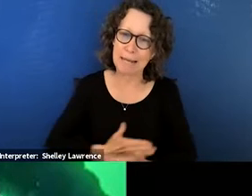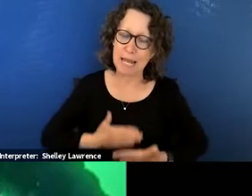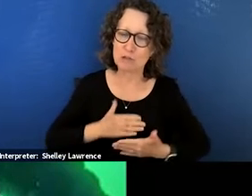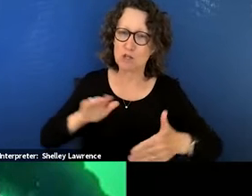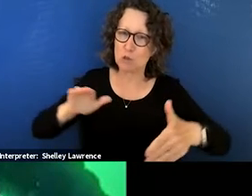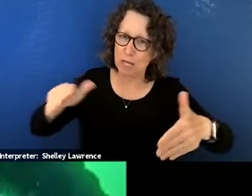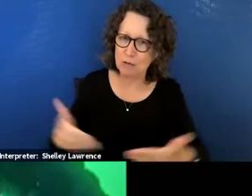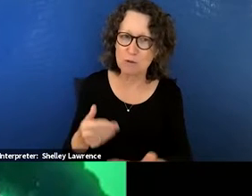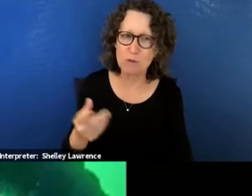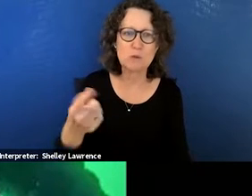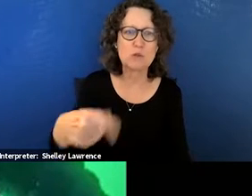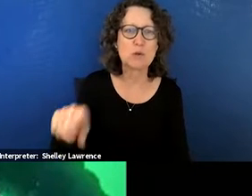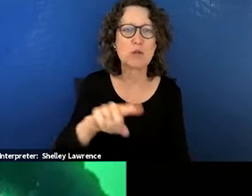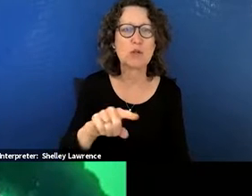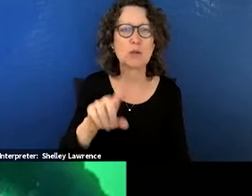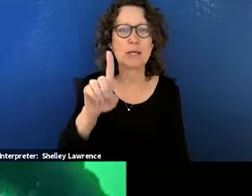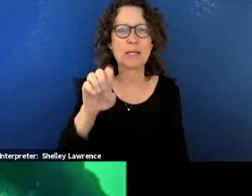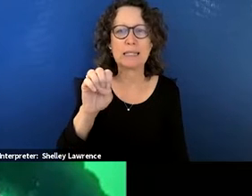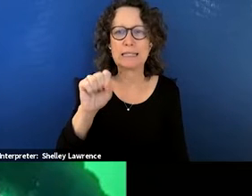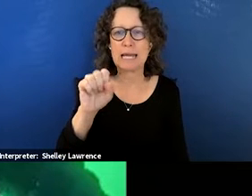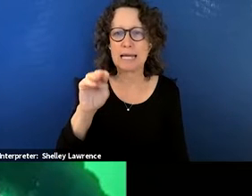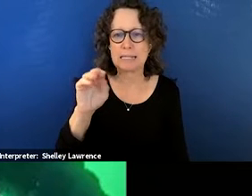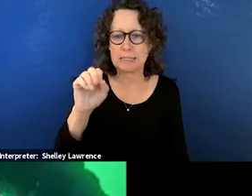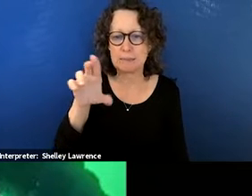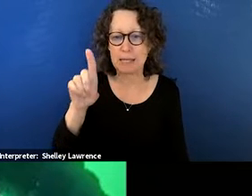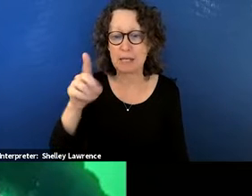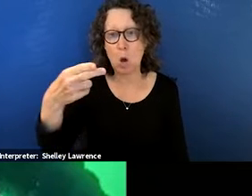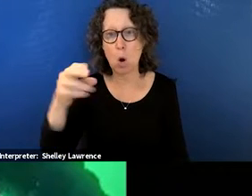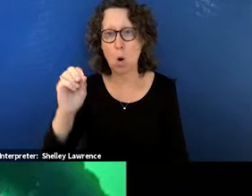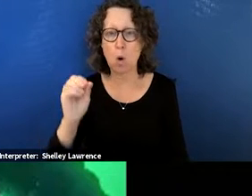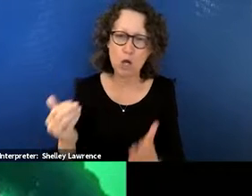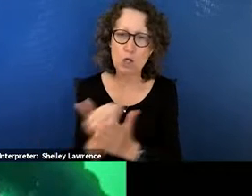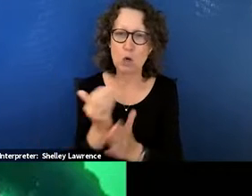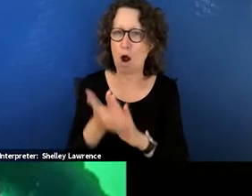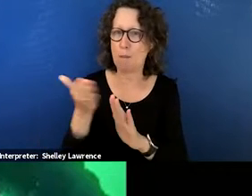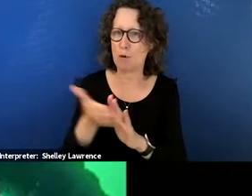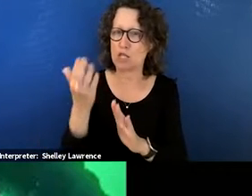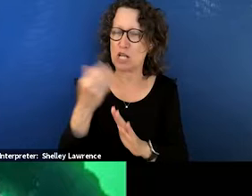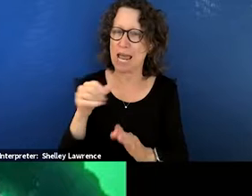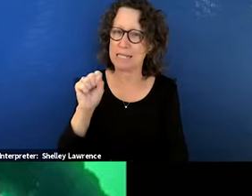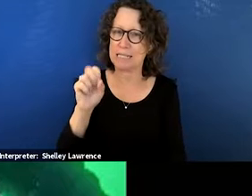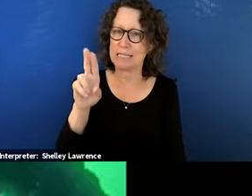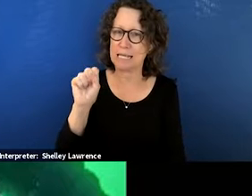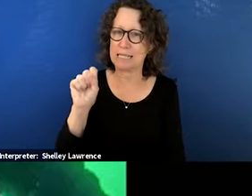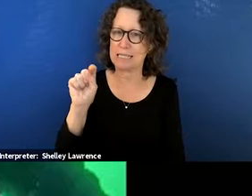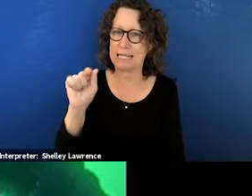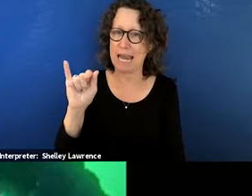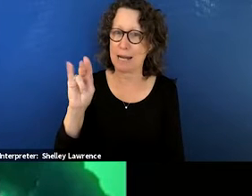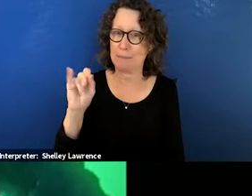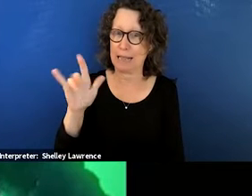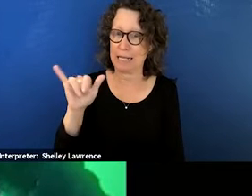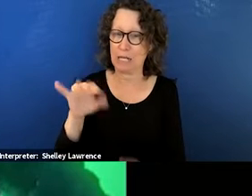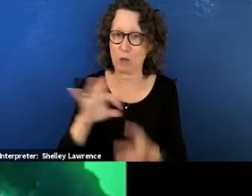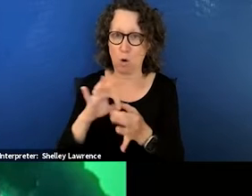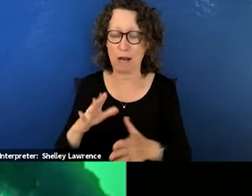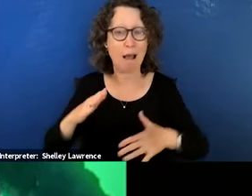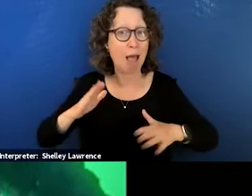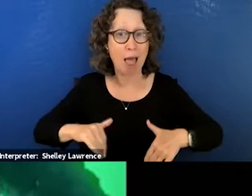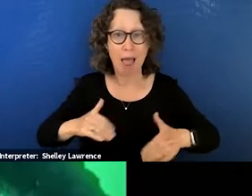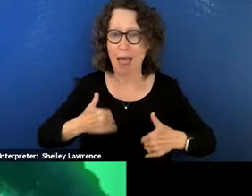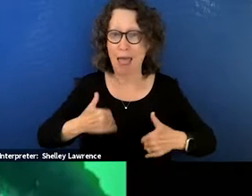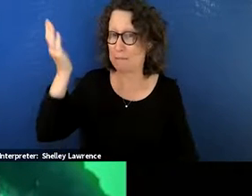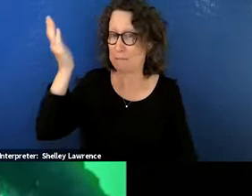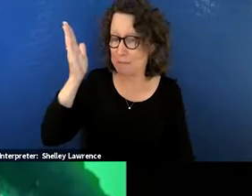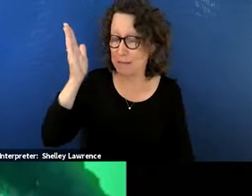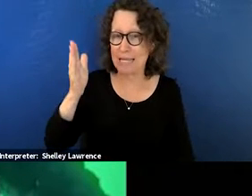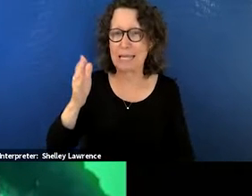Es mi honor presentar ante ustedes a Desmond Ho, nuestro nuevo coordinador de operaciones y sustentabilidad. No